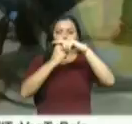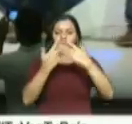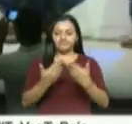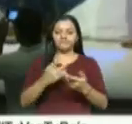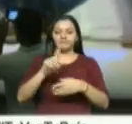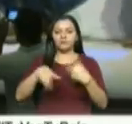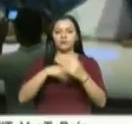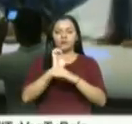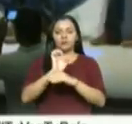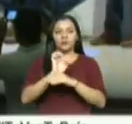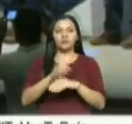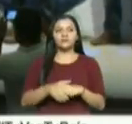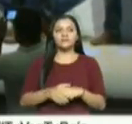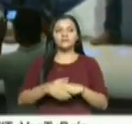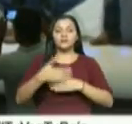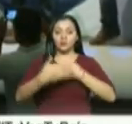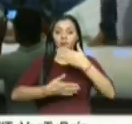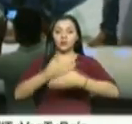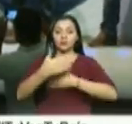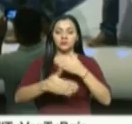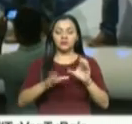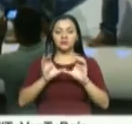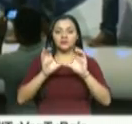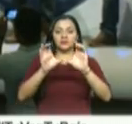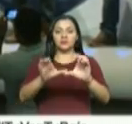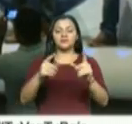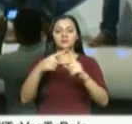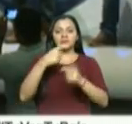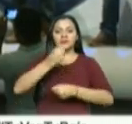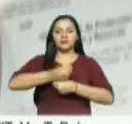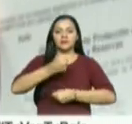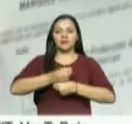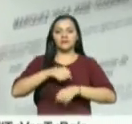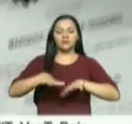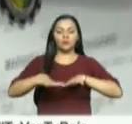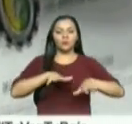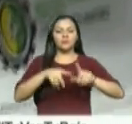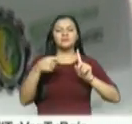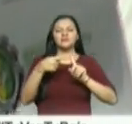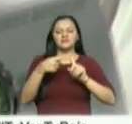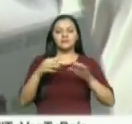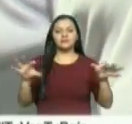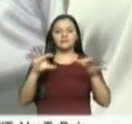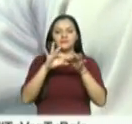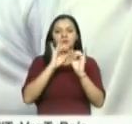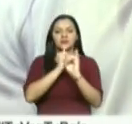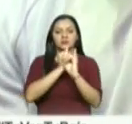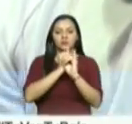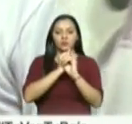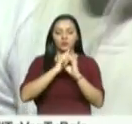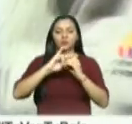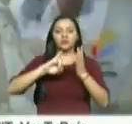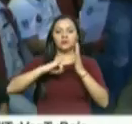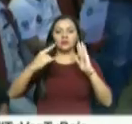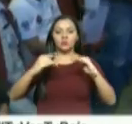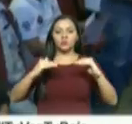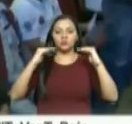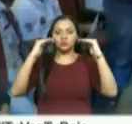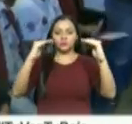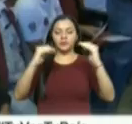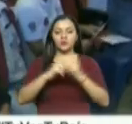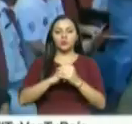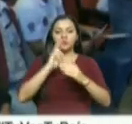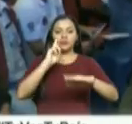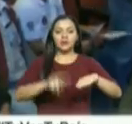país. Este proceso de certificación es un trabajo coordinado a través de los institutos tecnológicos superiores. A